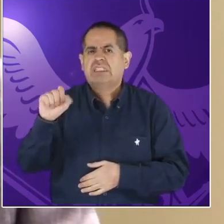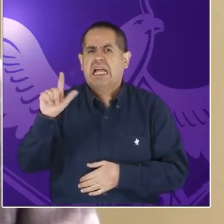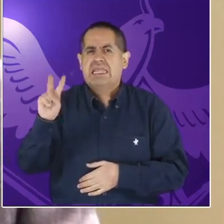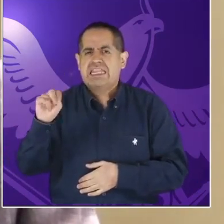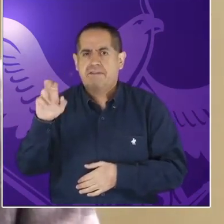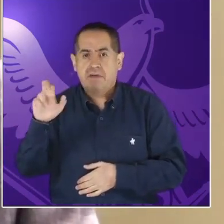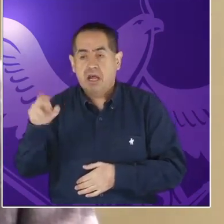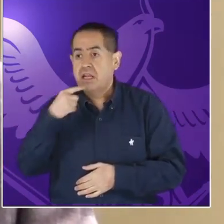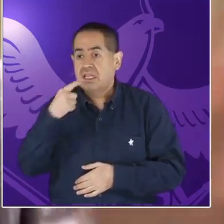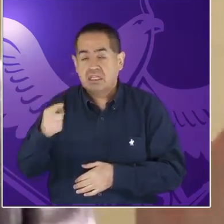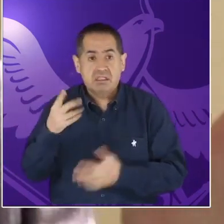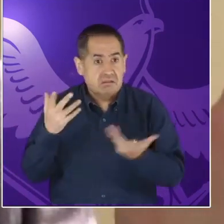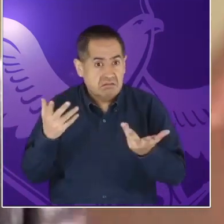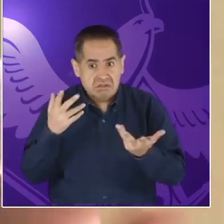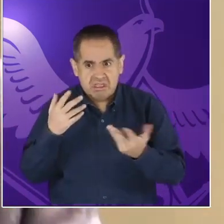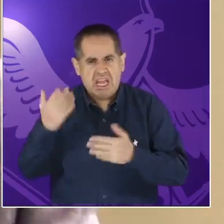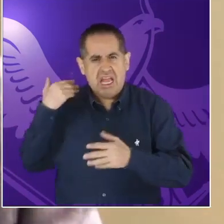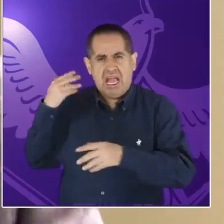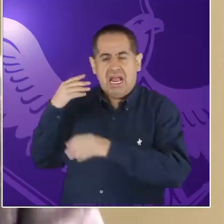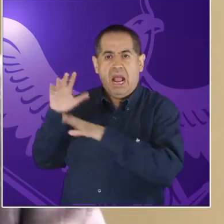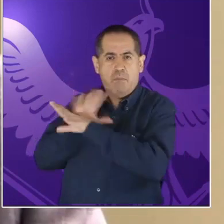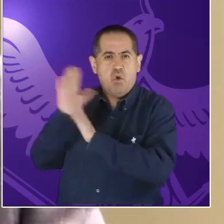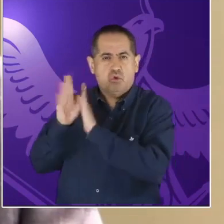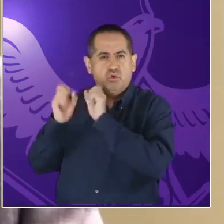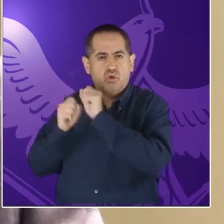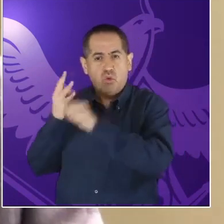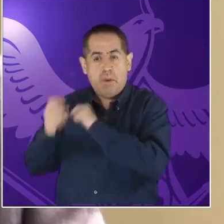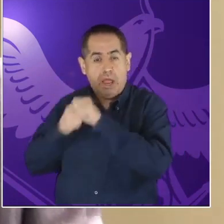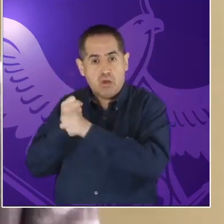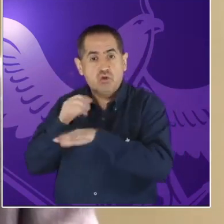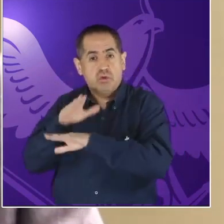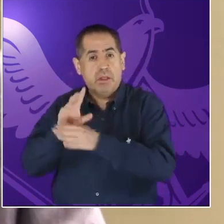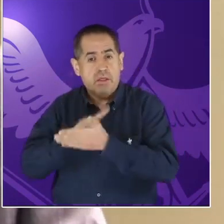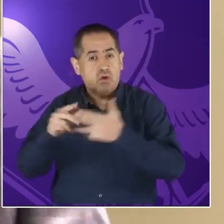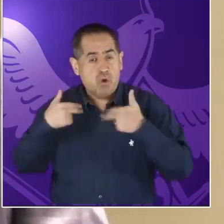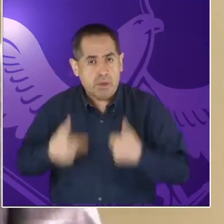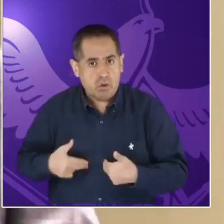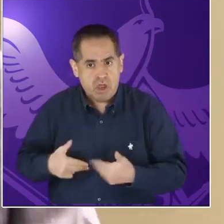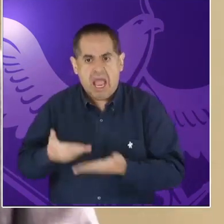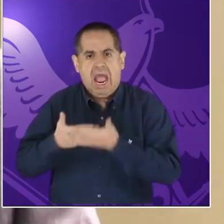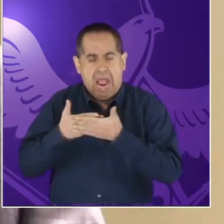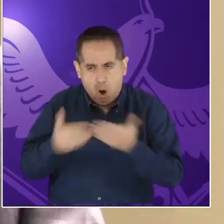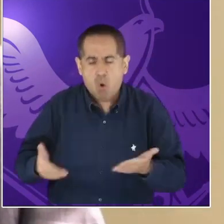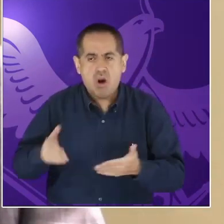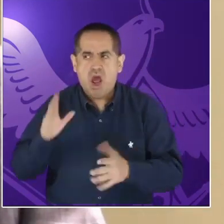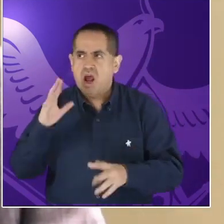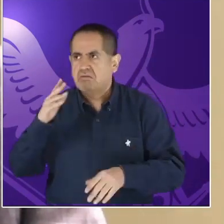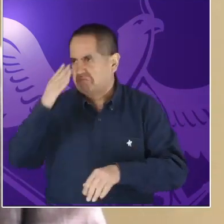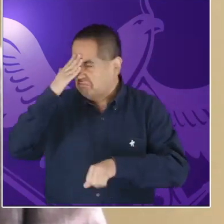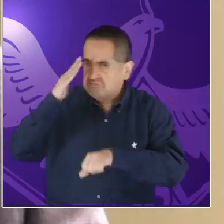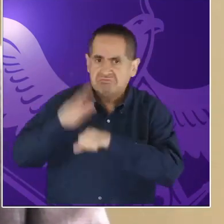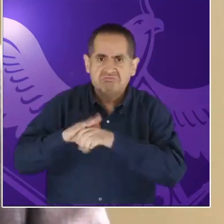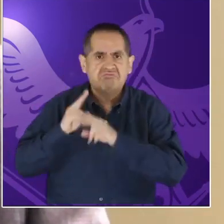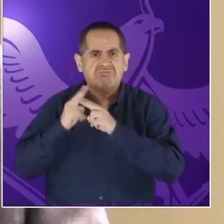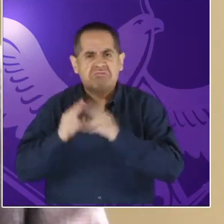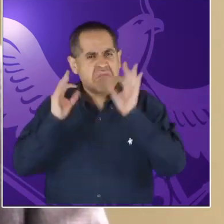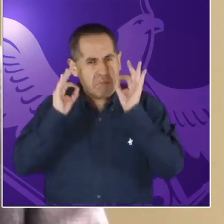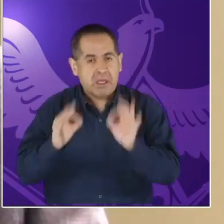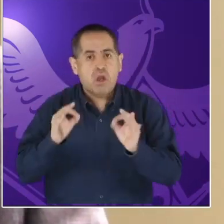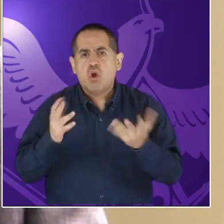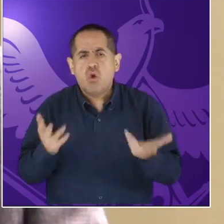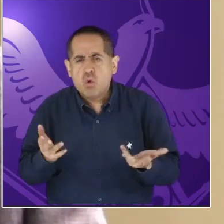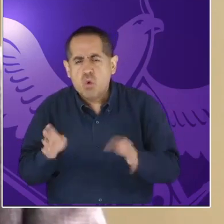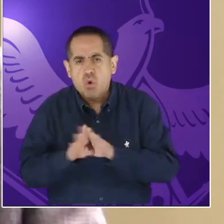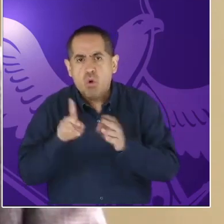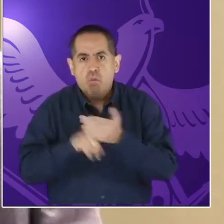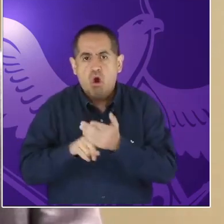Saldívar, en su tuit decía que los 9 años de la reforma constitucional en materia de derechos humanos se estaban conmemorando también